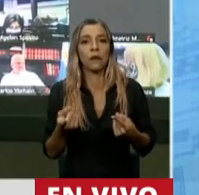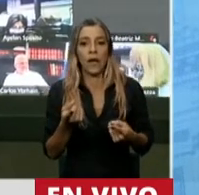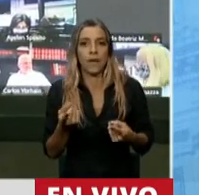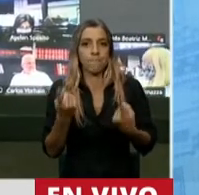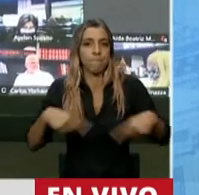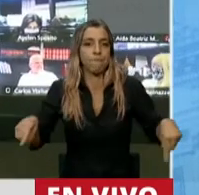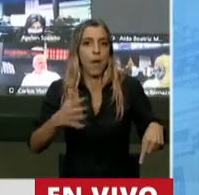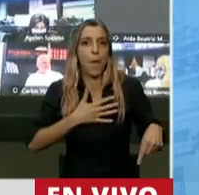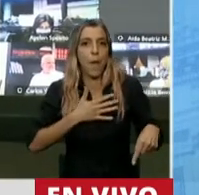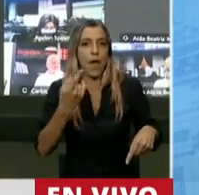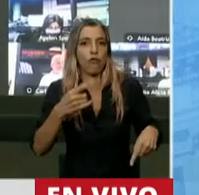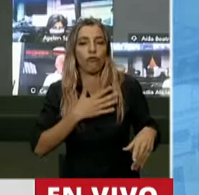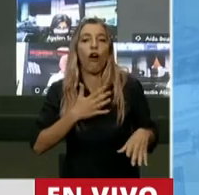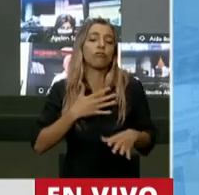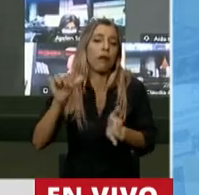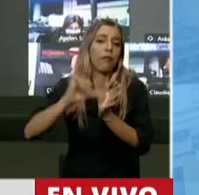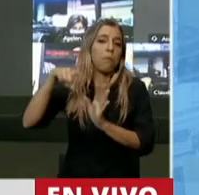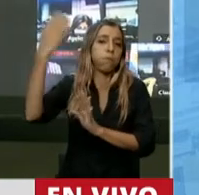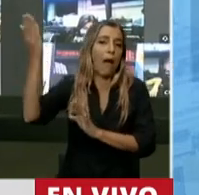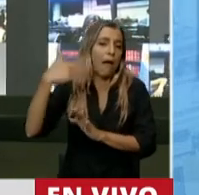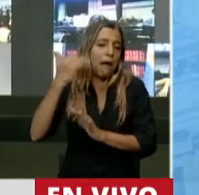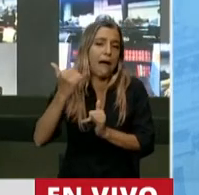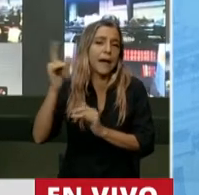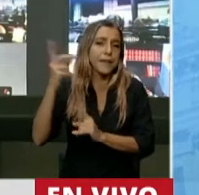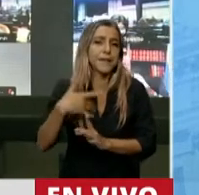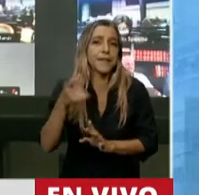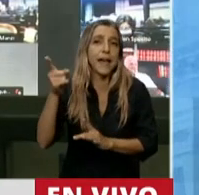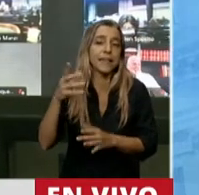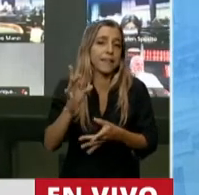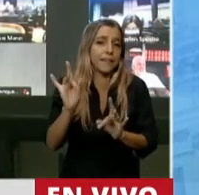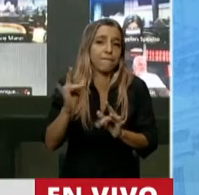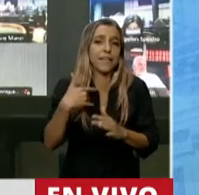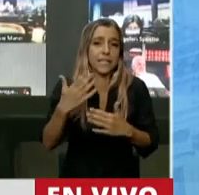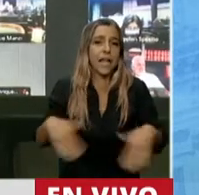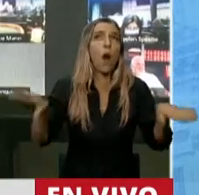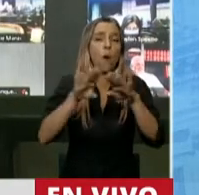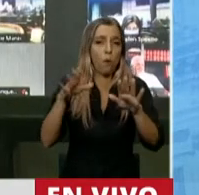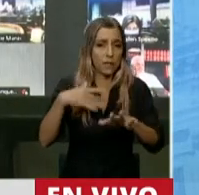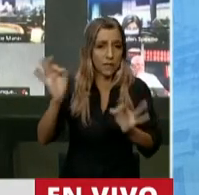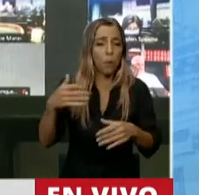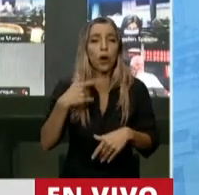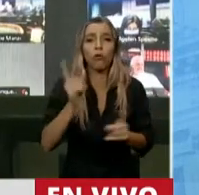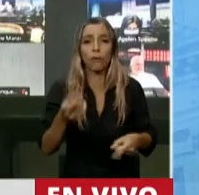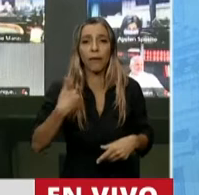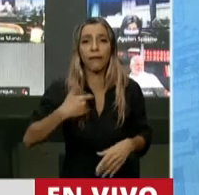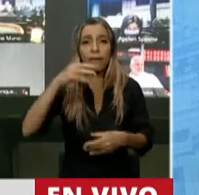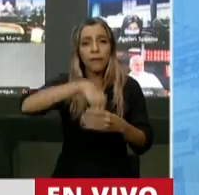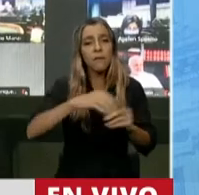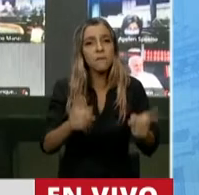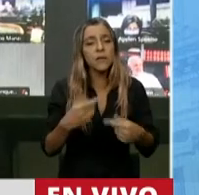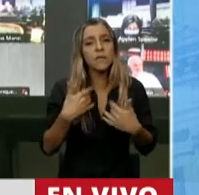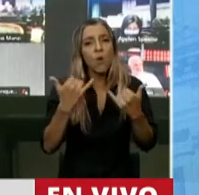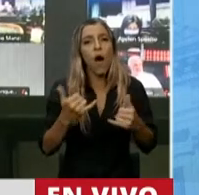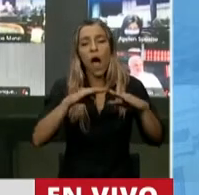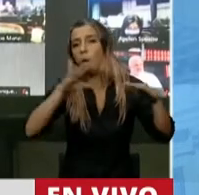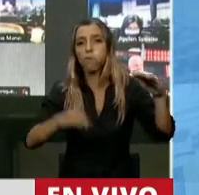bienes del exterior, que están en el exterior en la Argentina. Hay una desigualdad en la Argentina por la falta de uniformidad